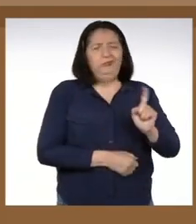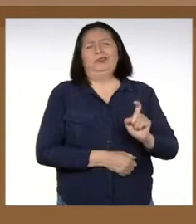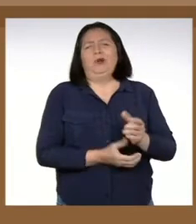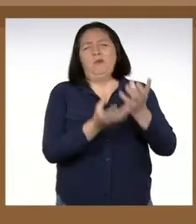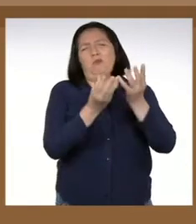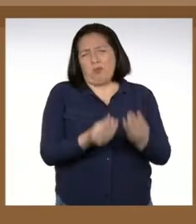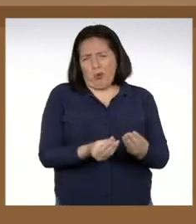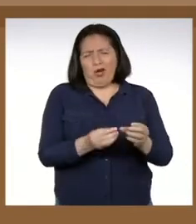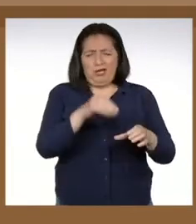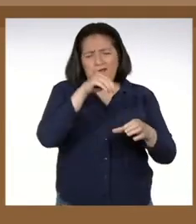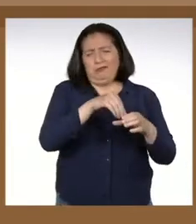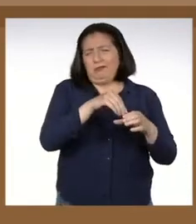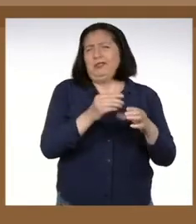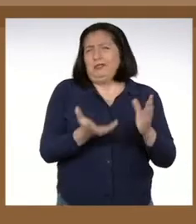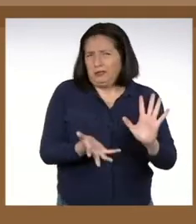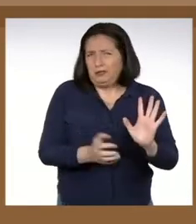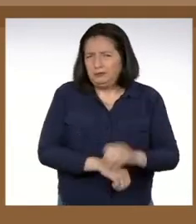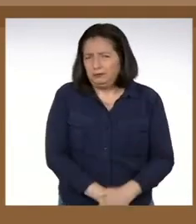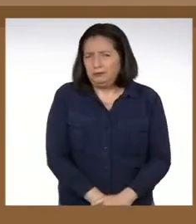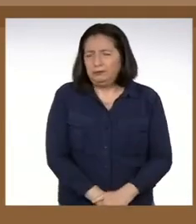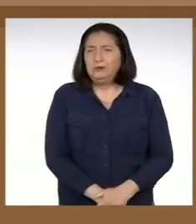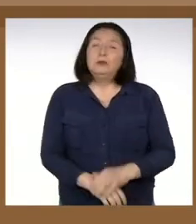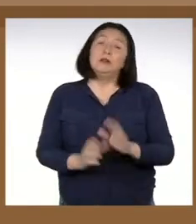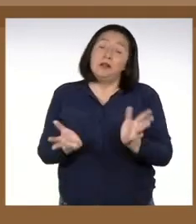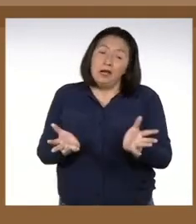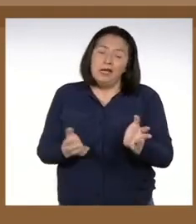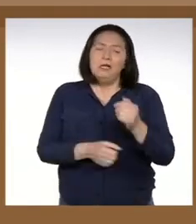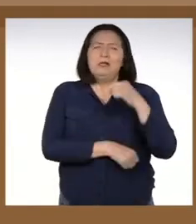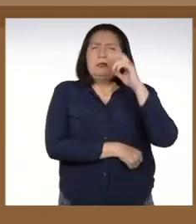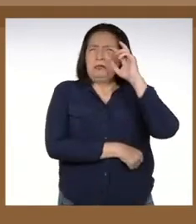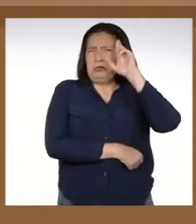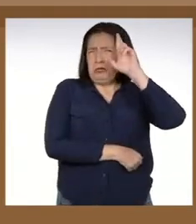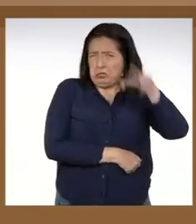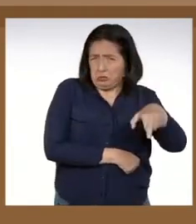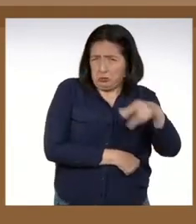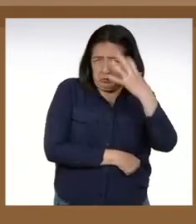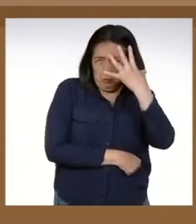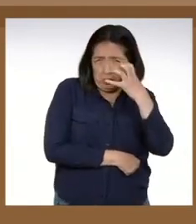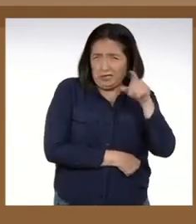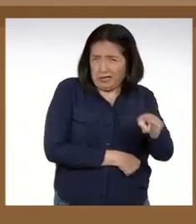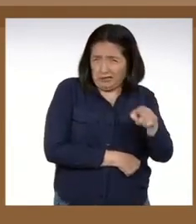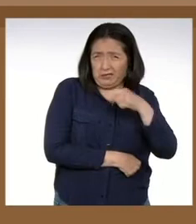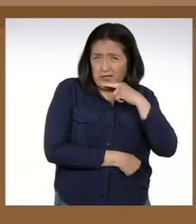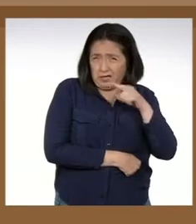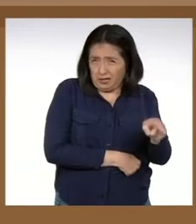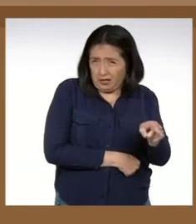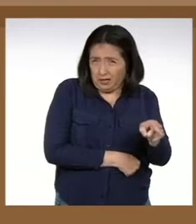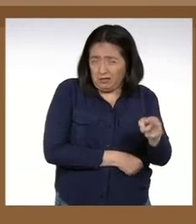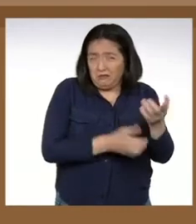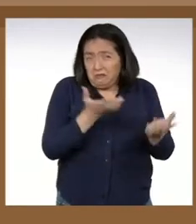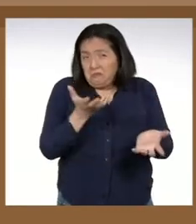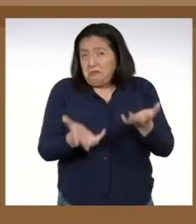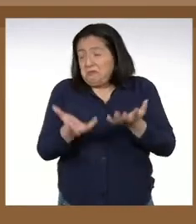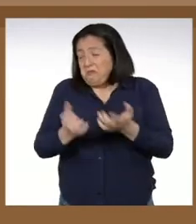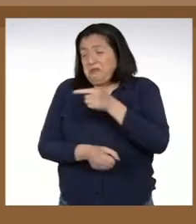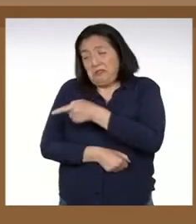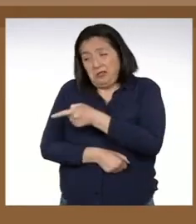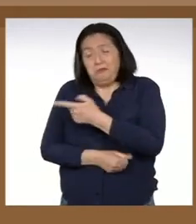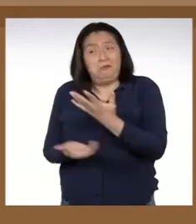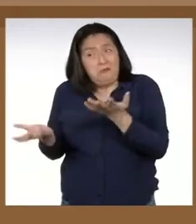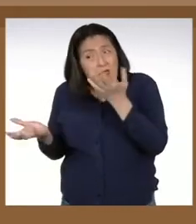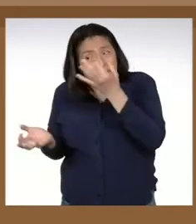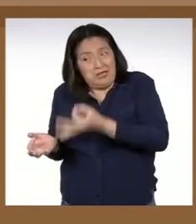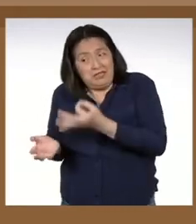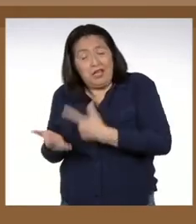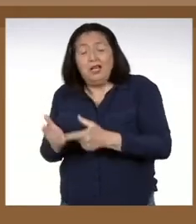empaquetado pocas galletas. ¿Juliana tiene razón al molestarse? ¿Será cierto que Daniel empaquetó